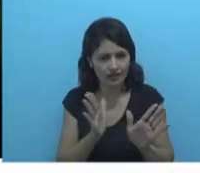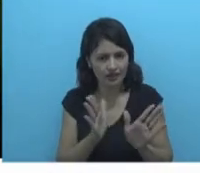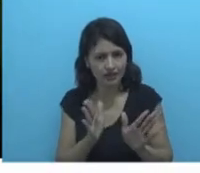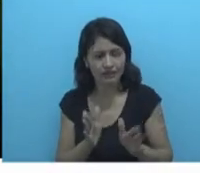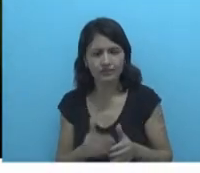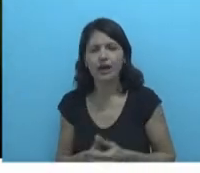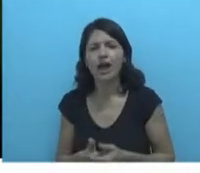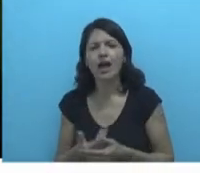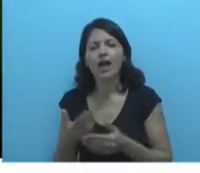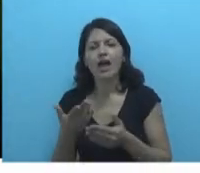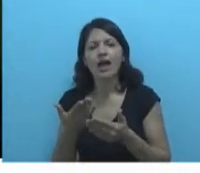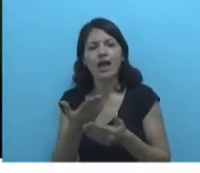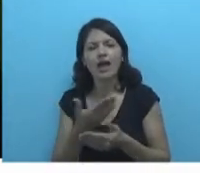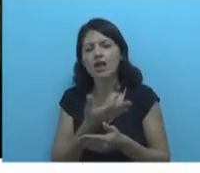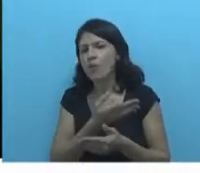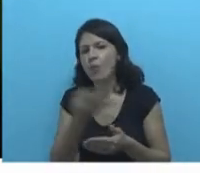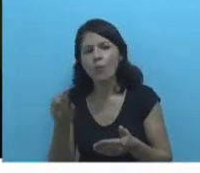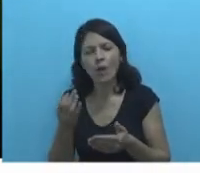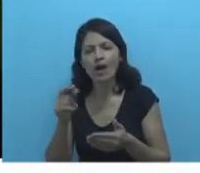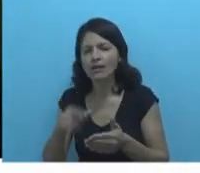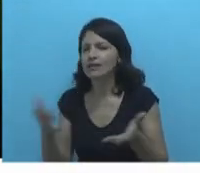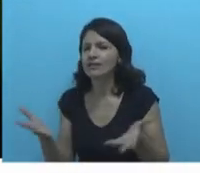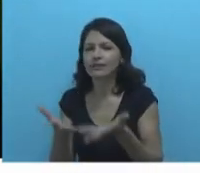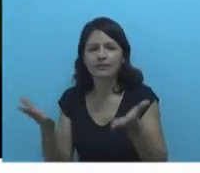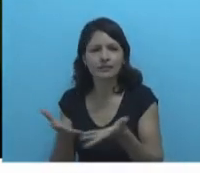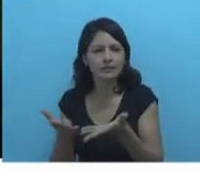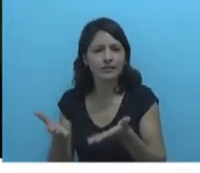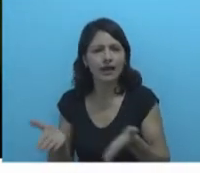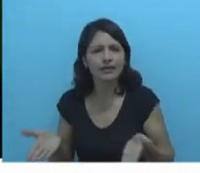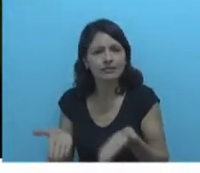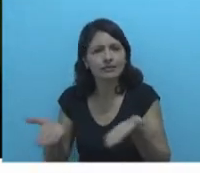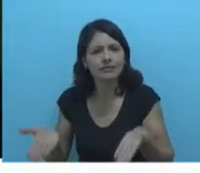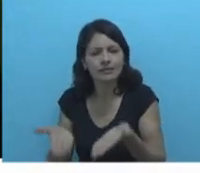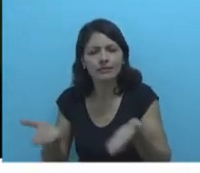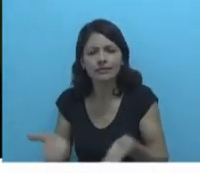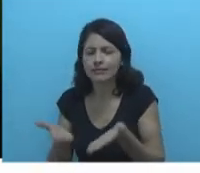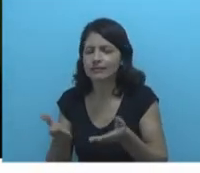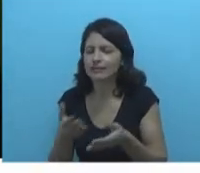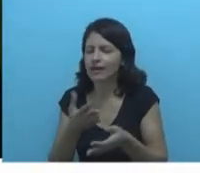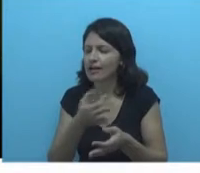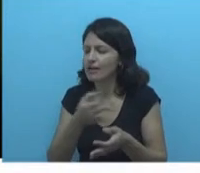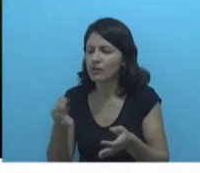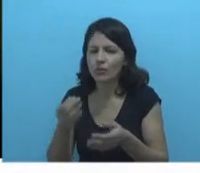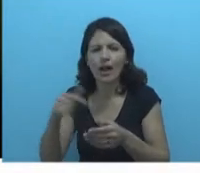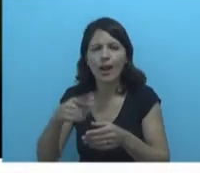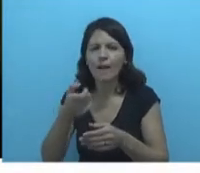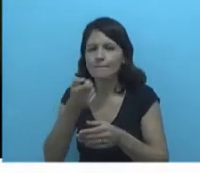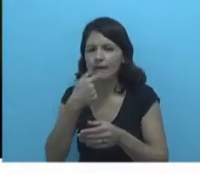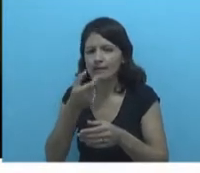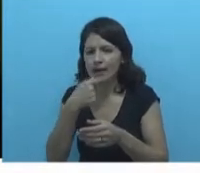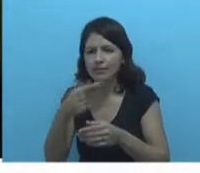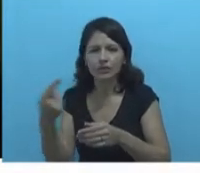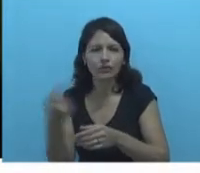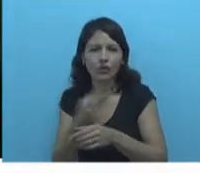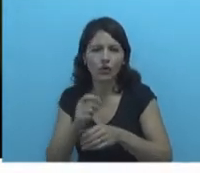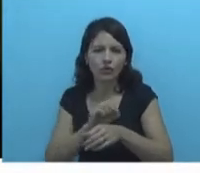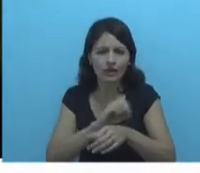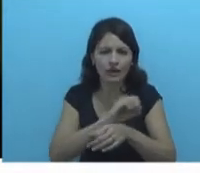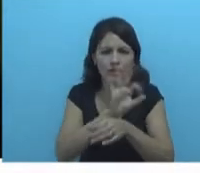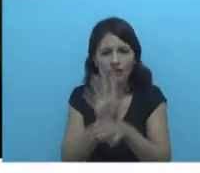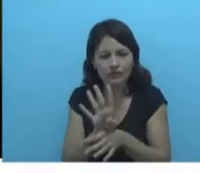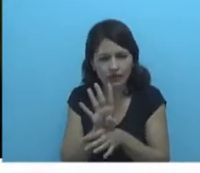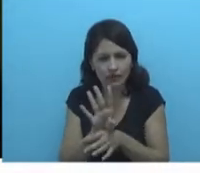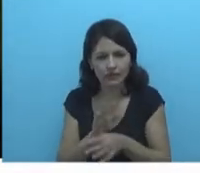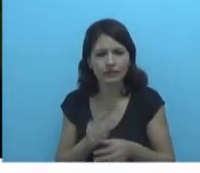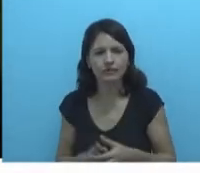antecedente, porque es posible instar a la comunidad internacional a hacer lo mismo con los medicamentos, con los kits